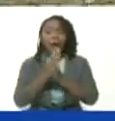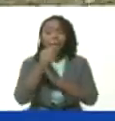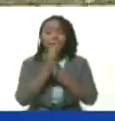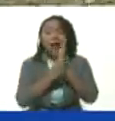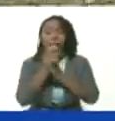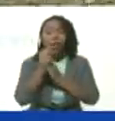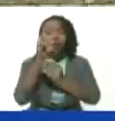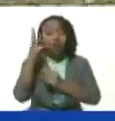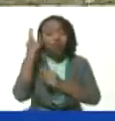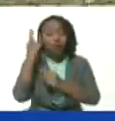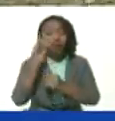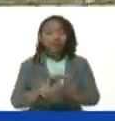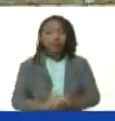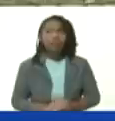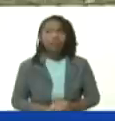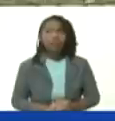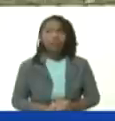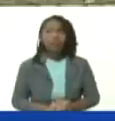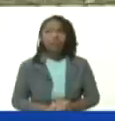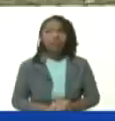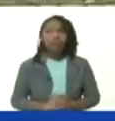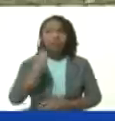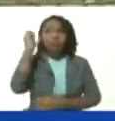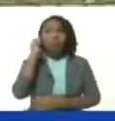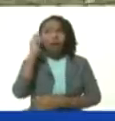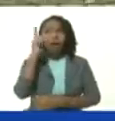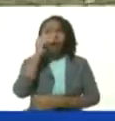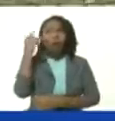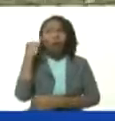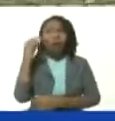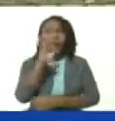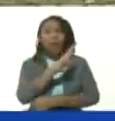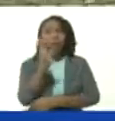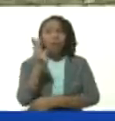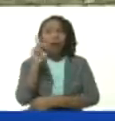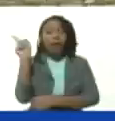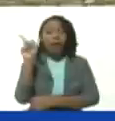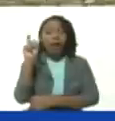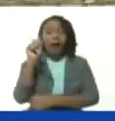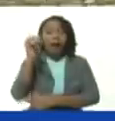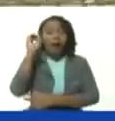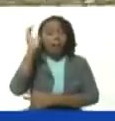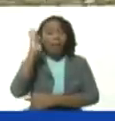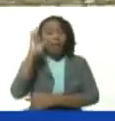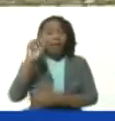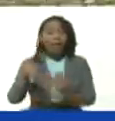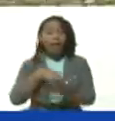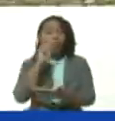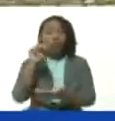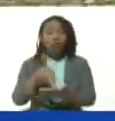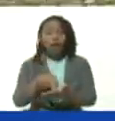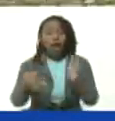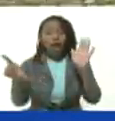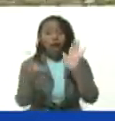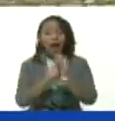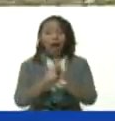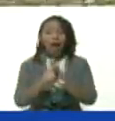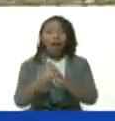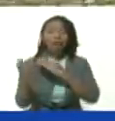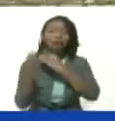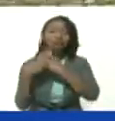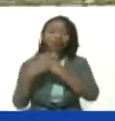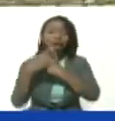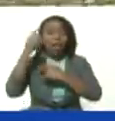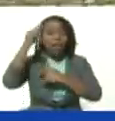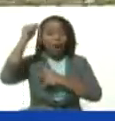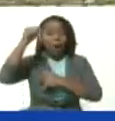Clat Vero, diputados y diputadas de la República, allá en el Palacio Federal Legislativo, me informan que el día